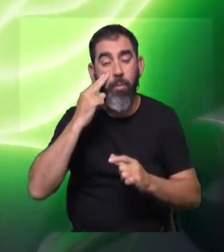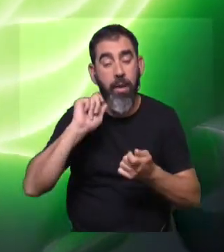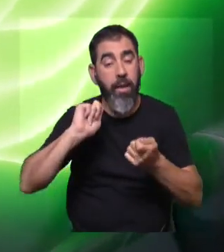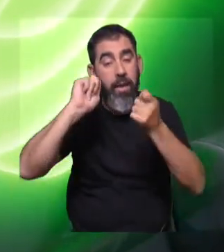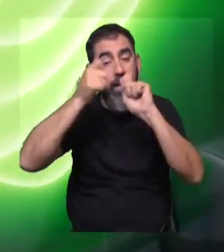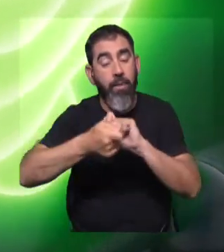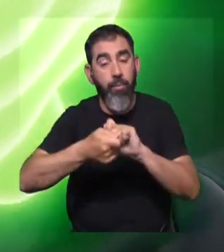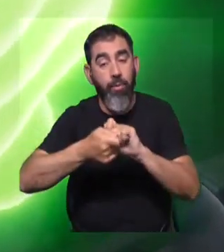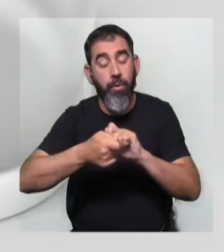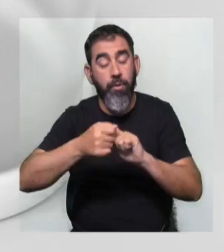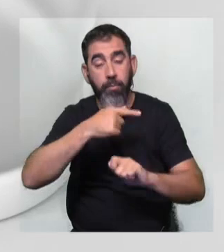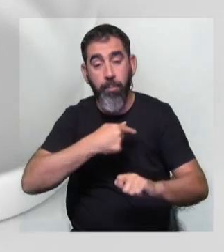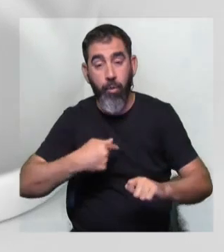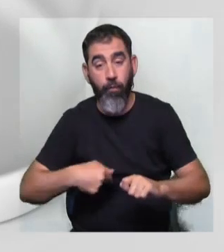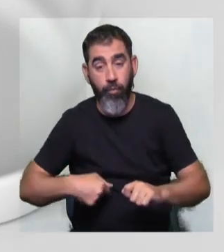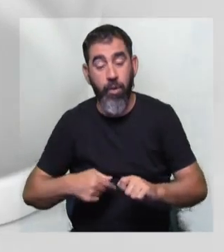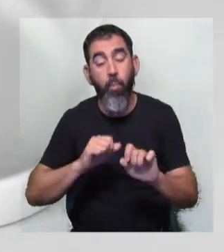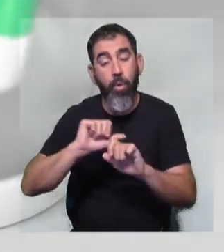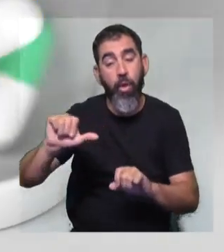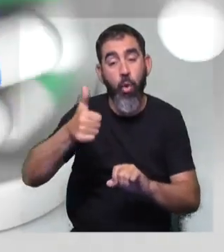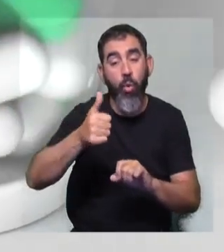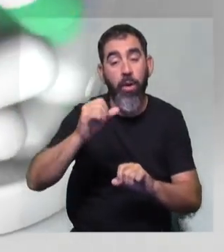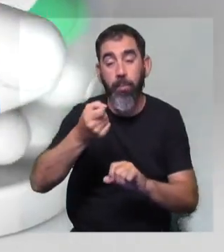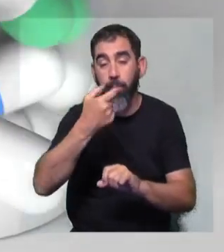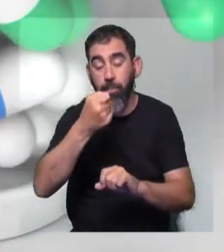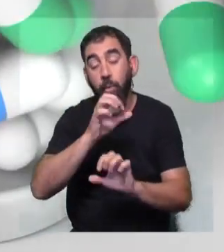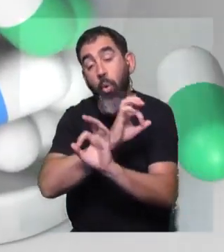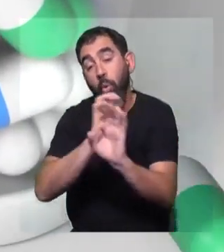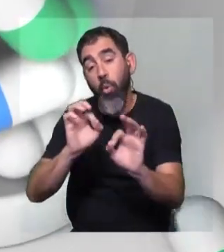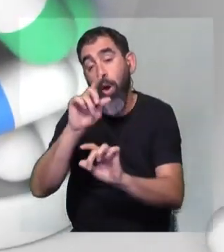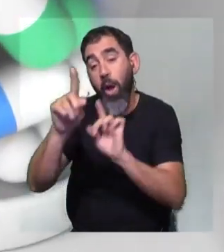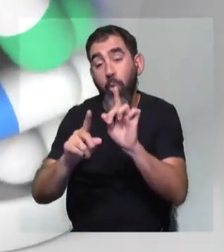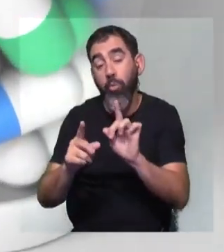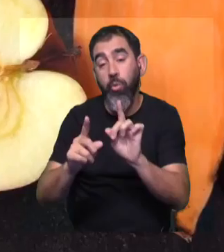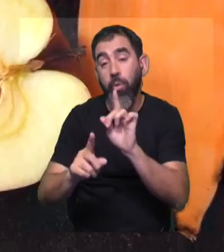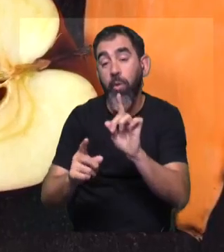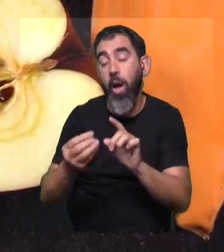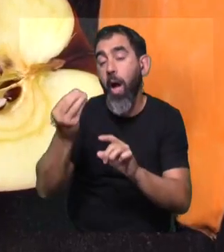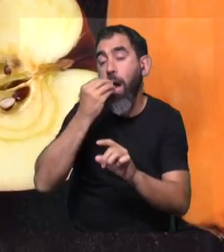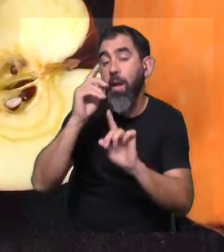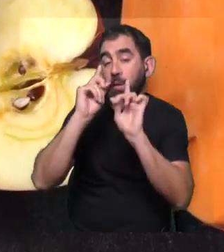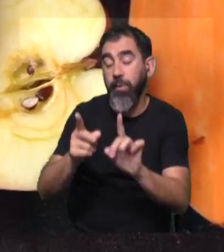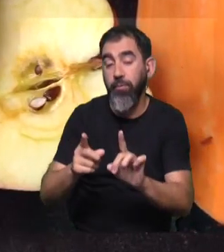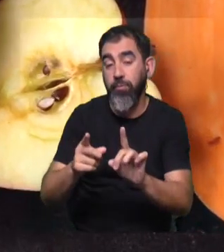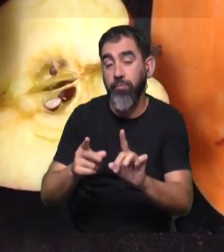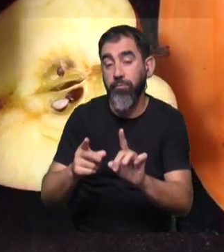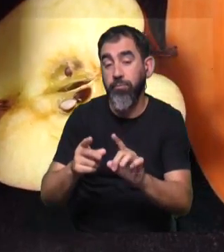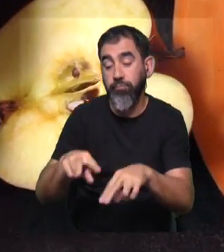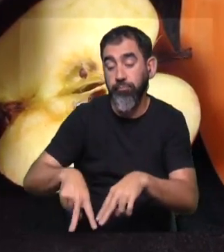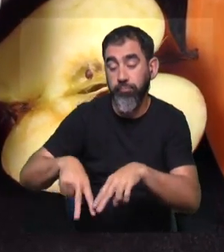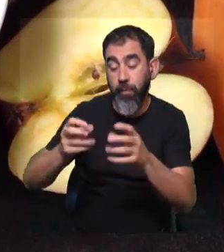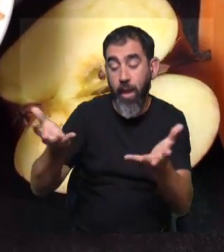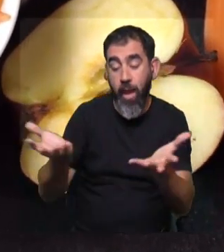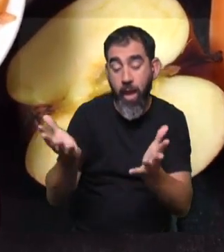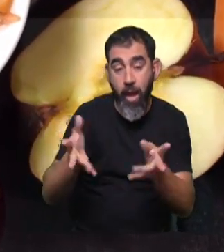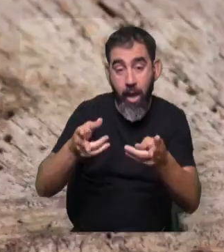del equilibrio de la microbiota. Esto se puede lograr sí con probióticos o con el consumo de determinados alimentos, que es lo que estoy estudiando, digamos, en esta